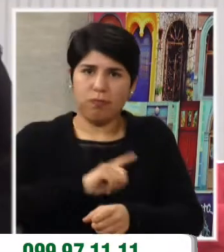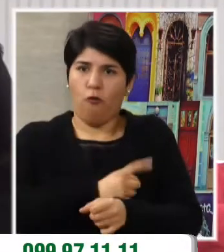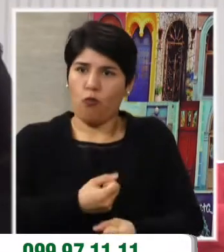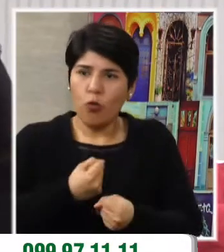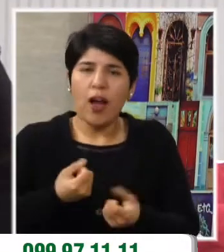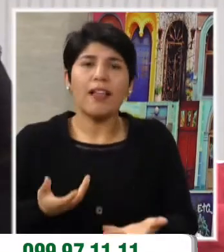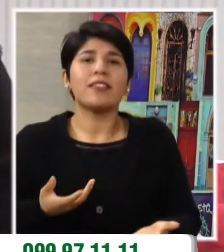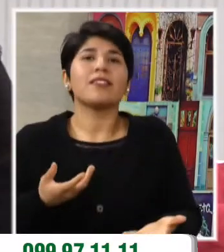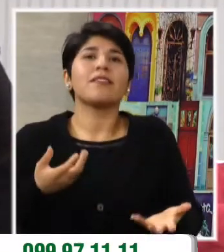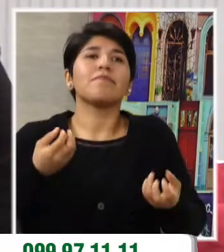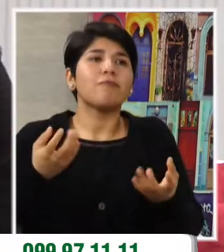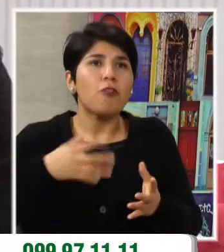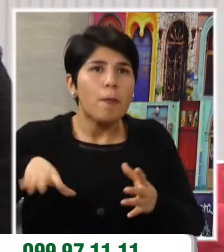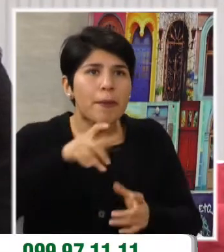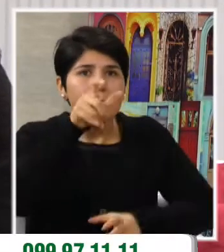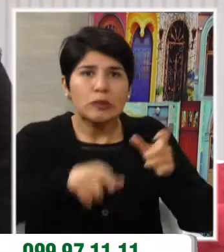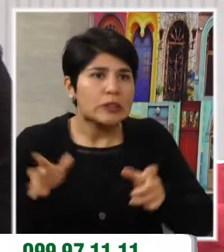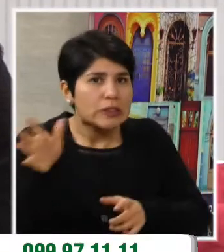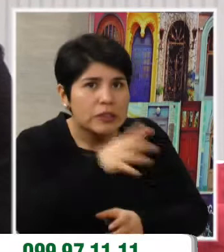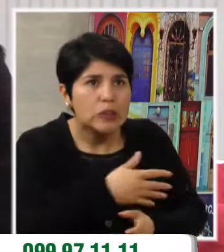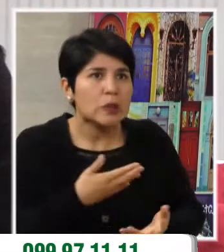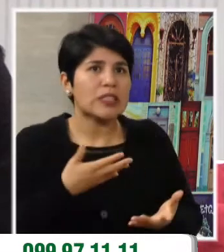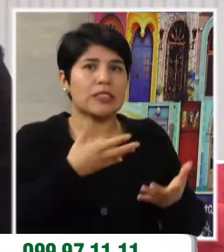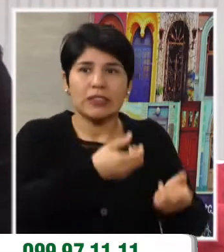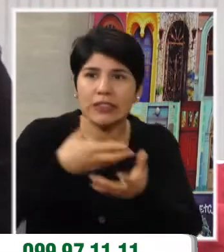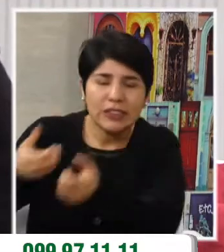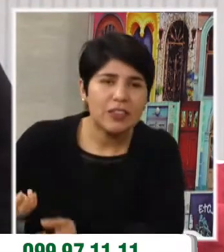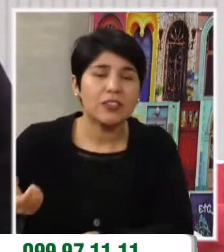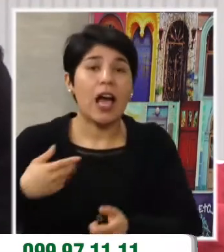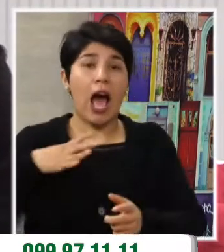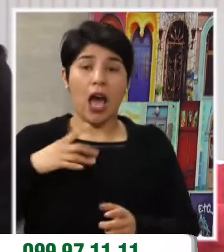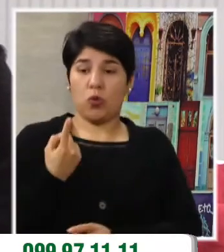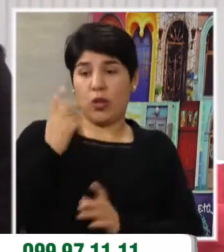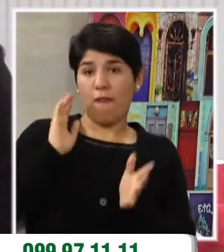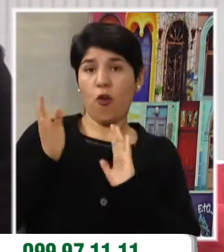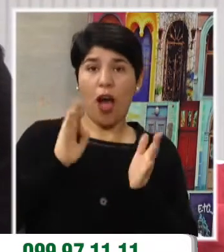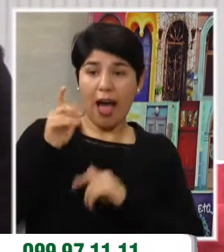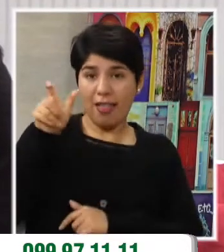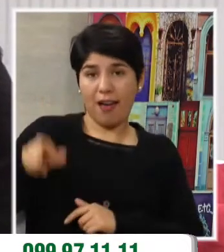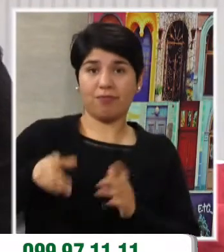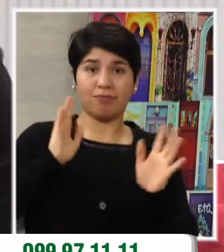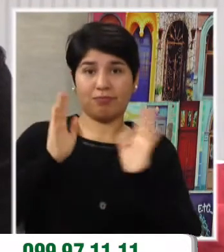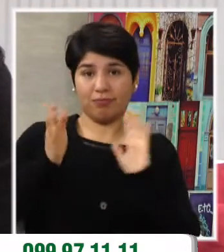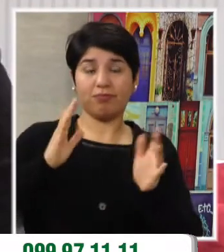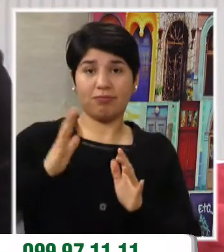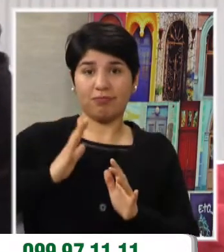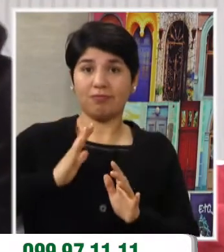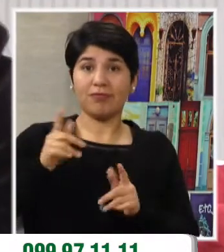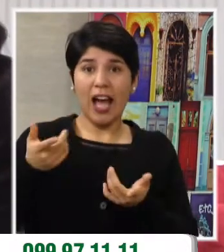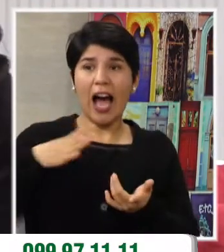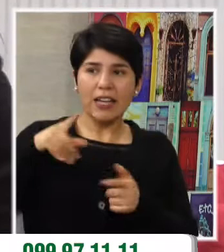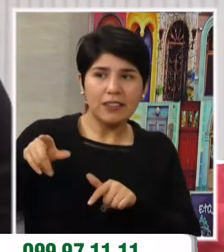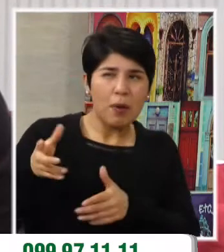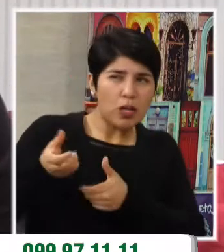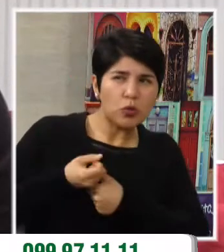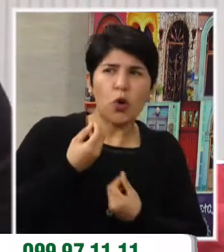es que a los efectos de llegar a toda la población contamos también con una abogada que es quien nos ayuda a